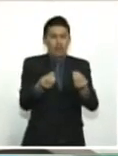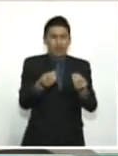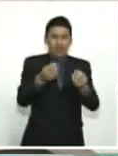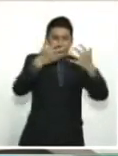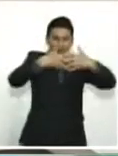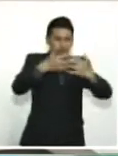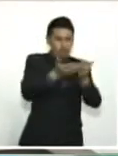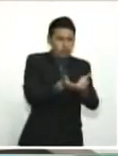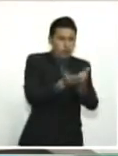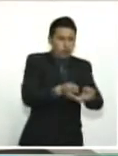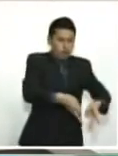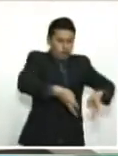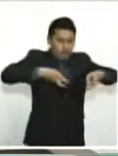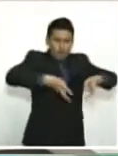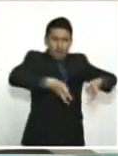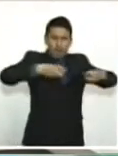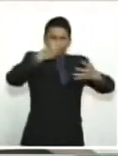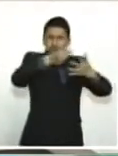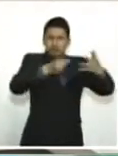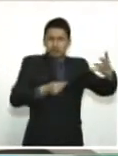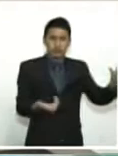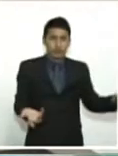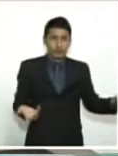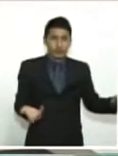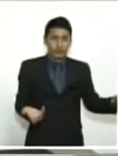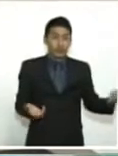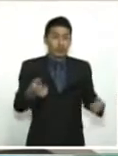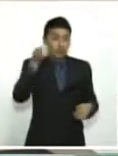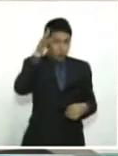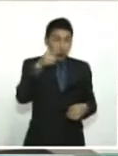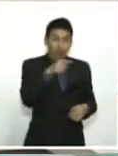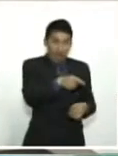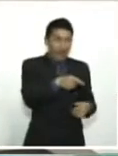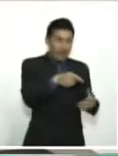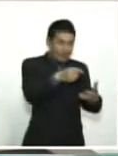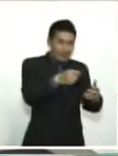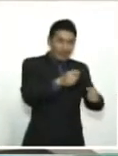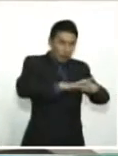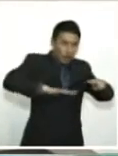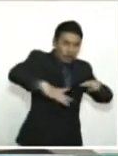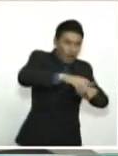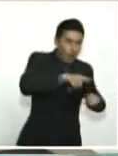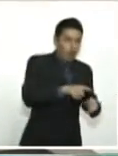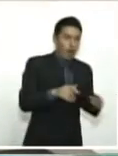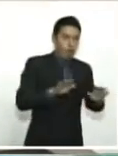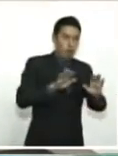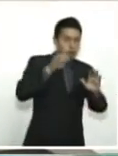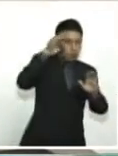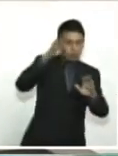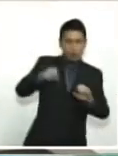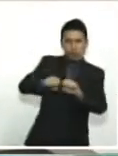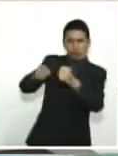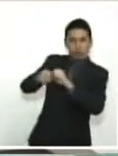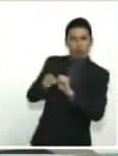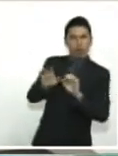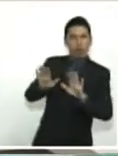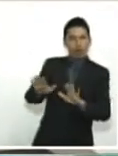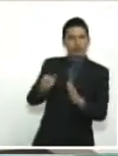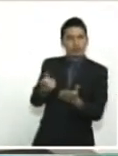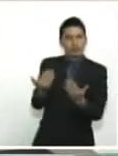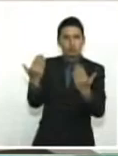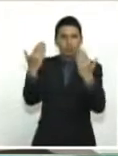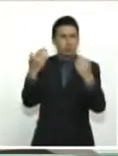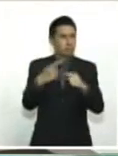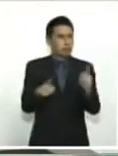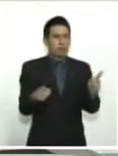fueron los que realmente podrían detener un poco el tema de la erosión costera, no veo la política